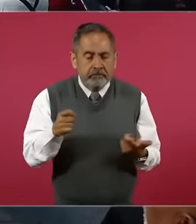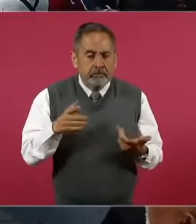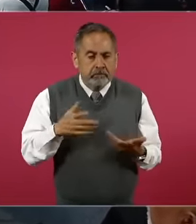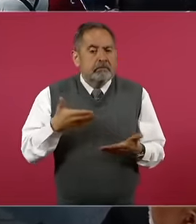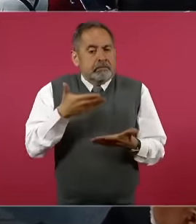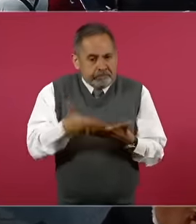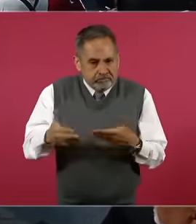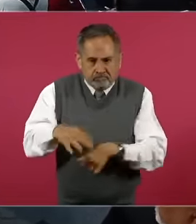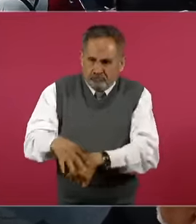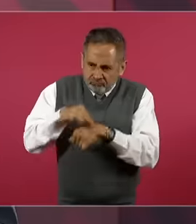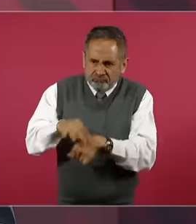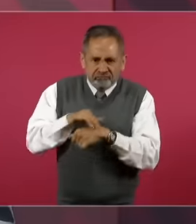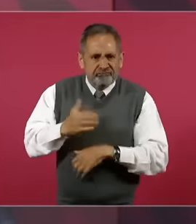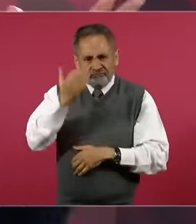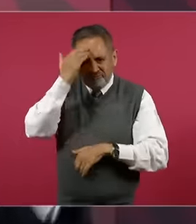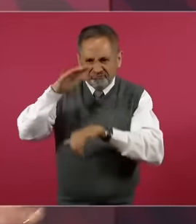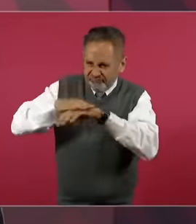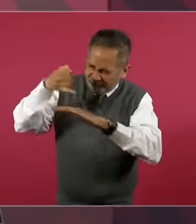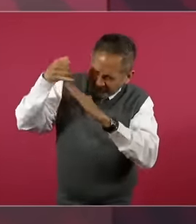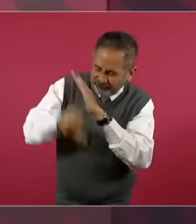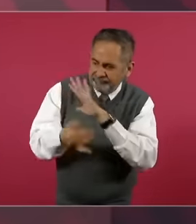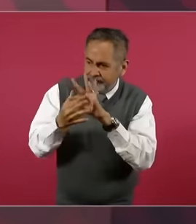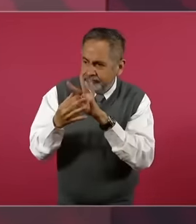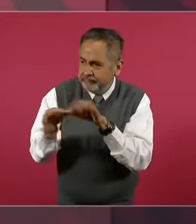como ahora.